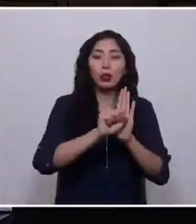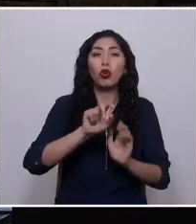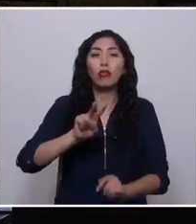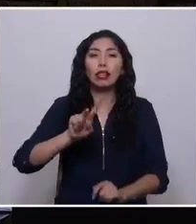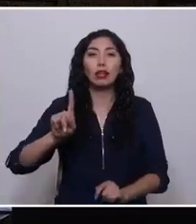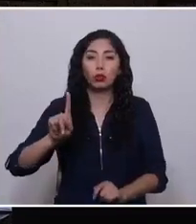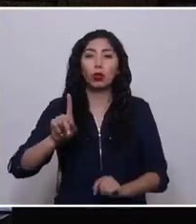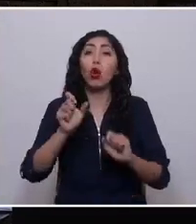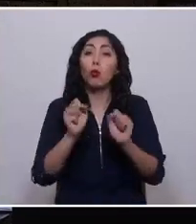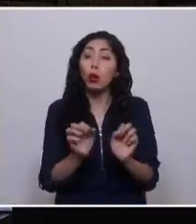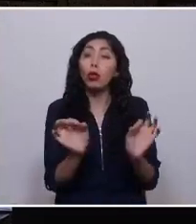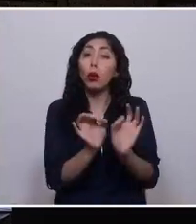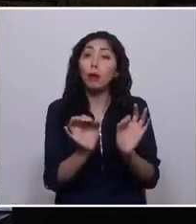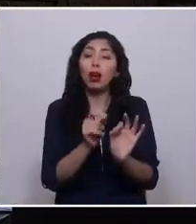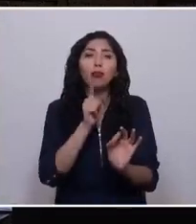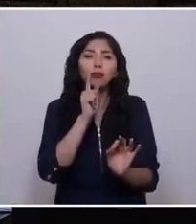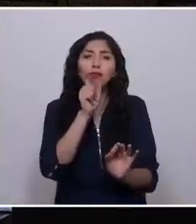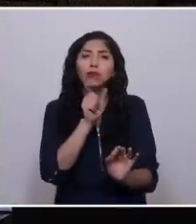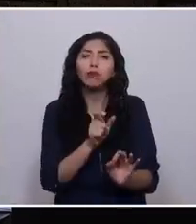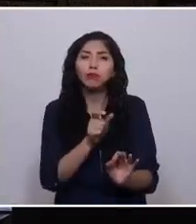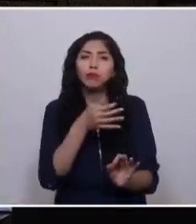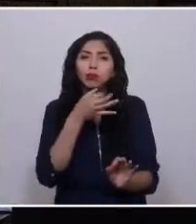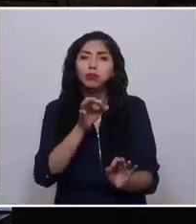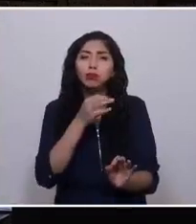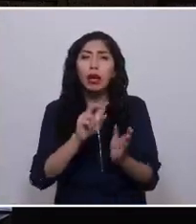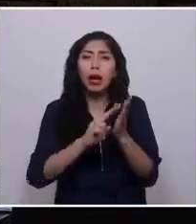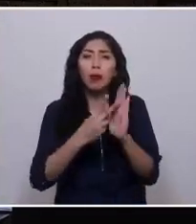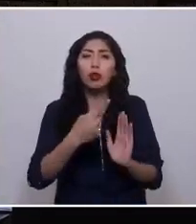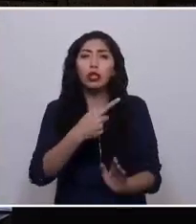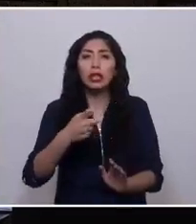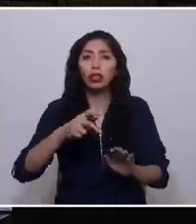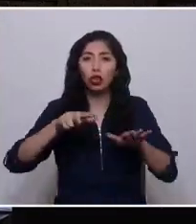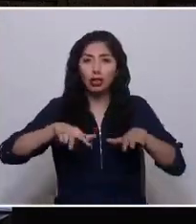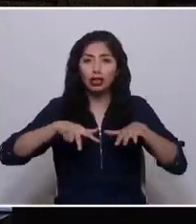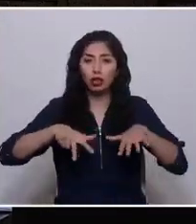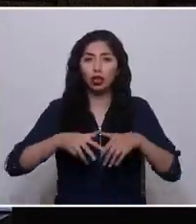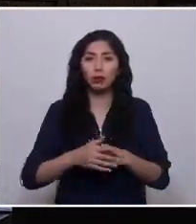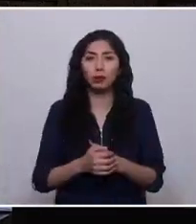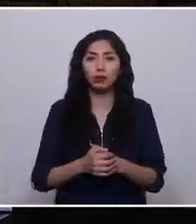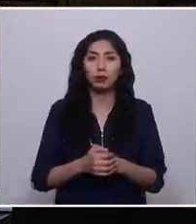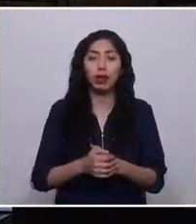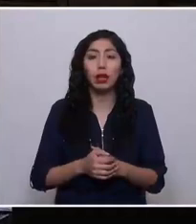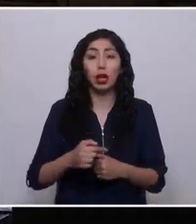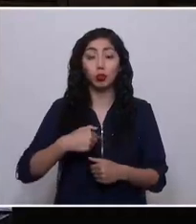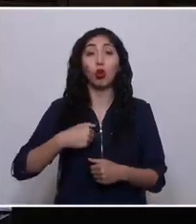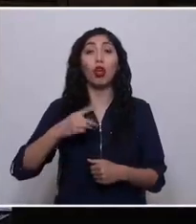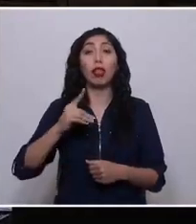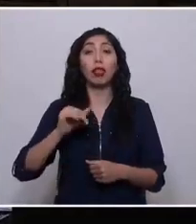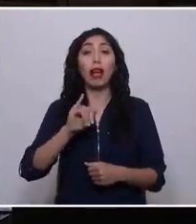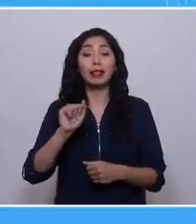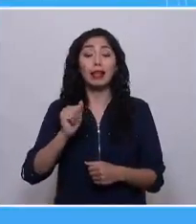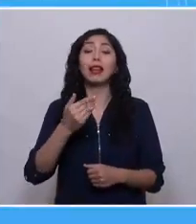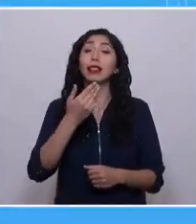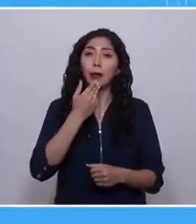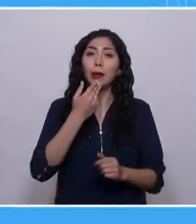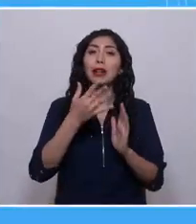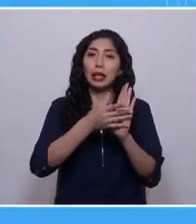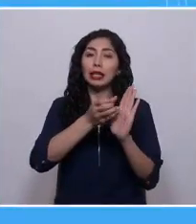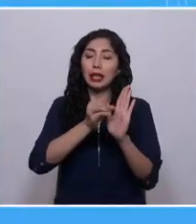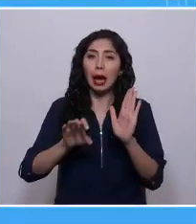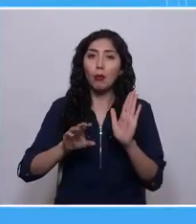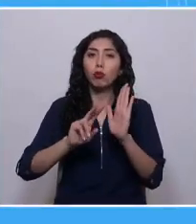palabra respecto a la indicación número 118. Señor secretario, Mauricio Daza, vamos a retirar la